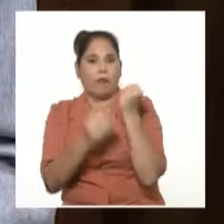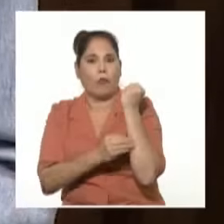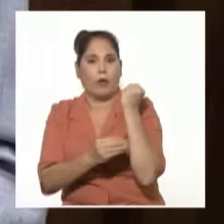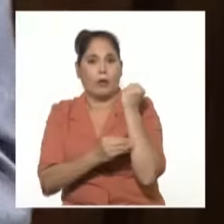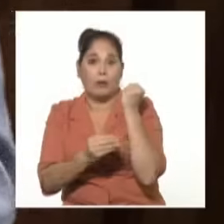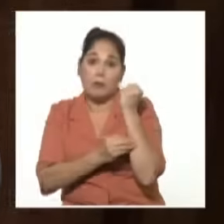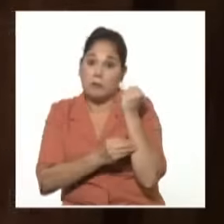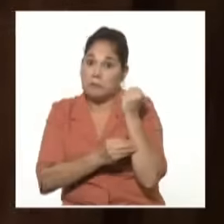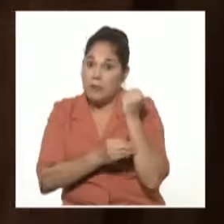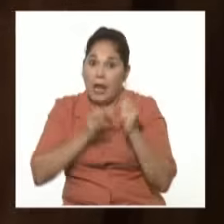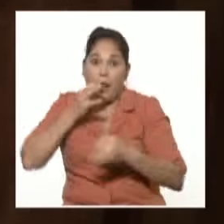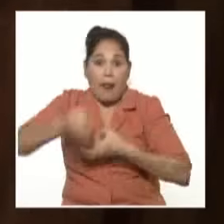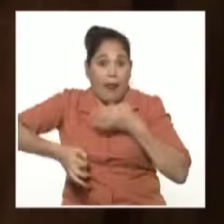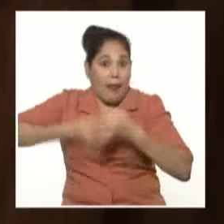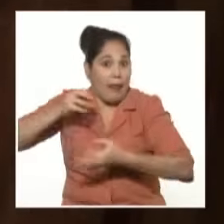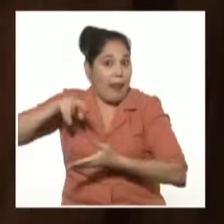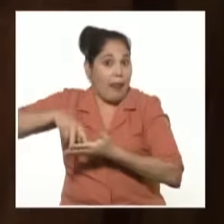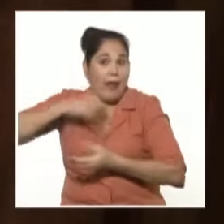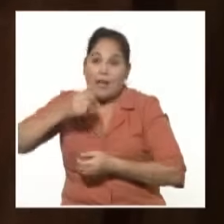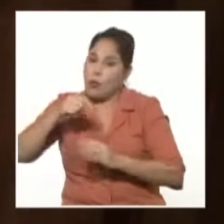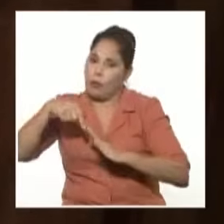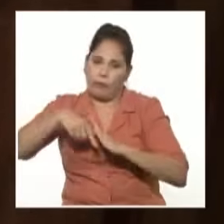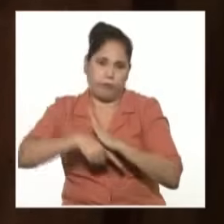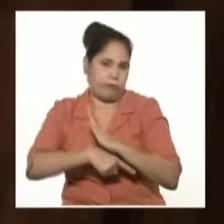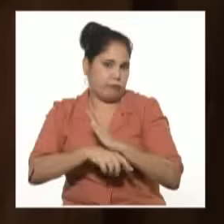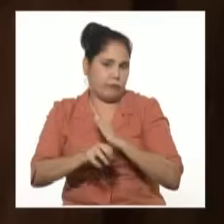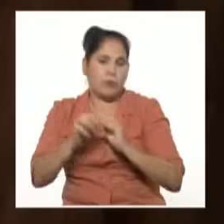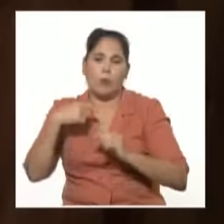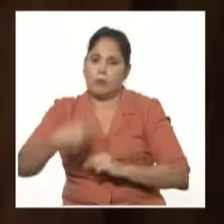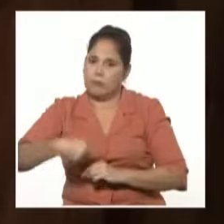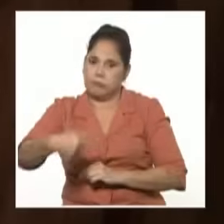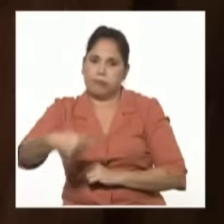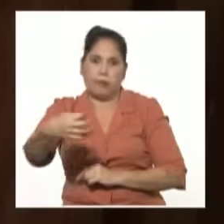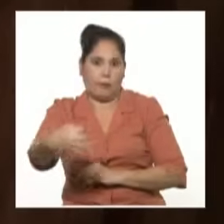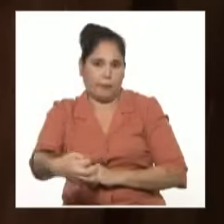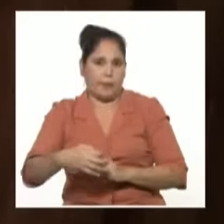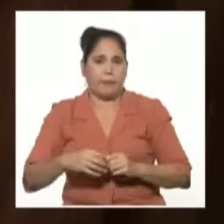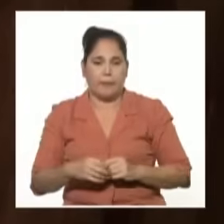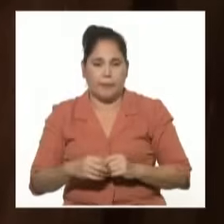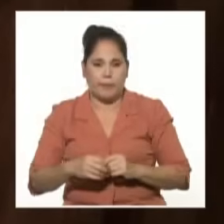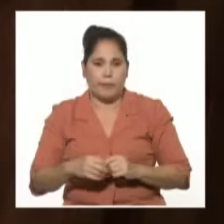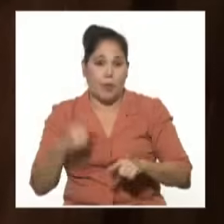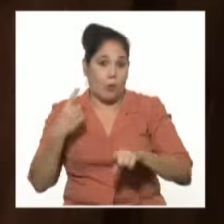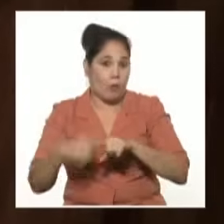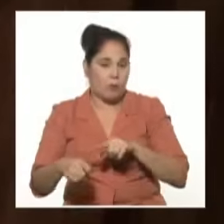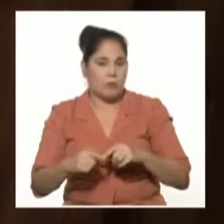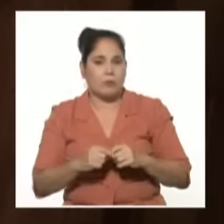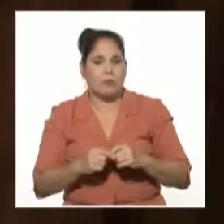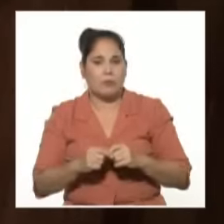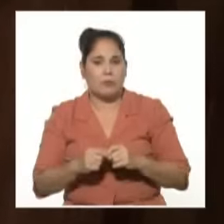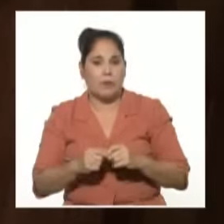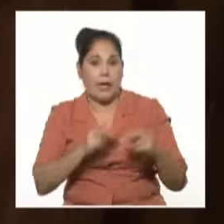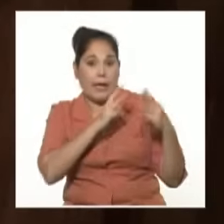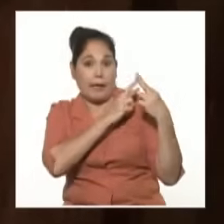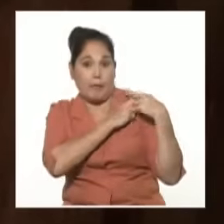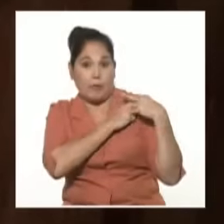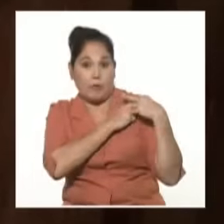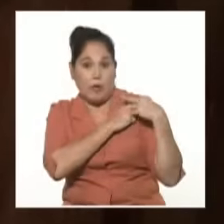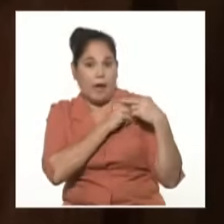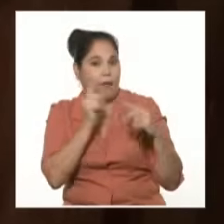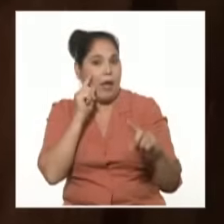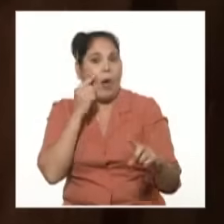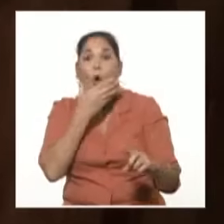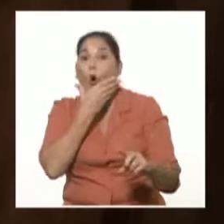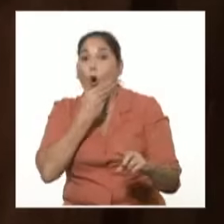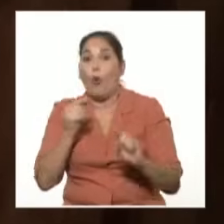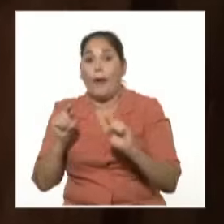la rendición de cuentas será profunda y sistemática. Una vez más, la mirada responsable y optimista hacia la juventud